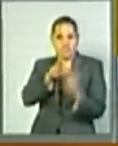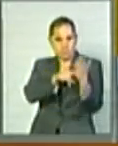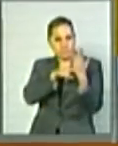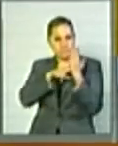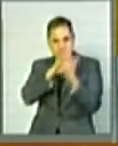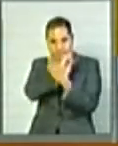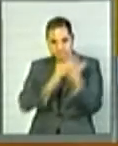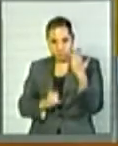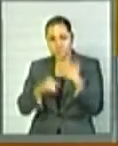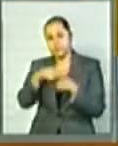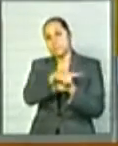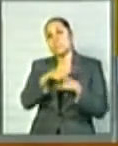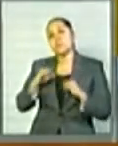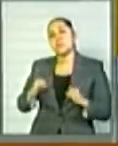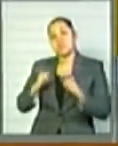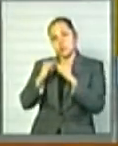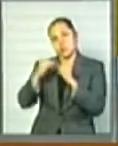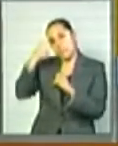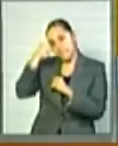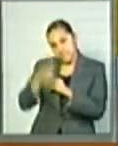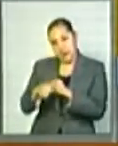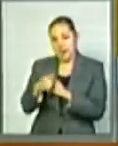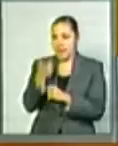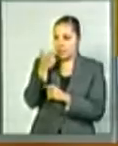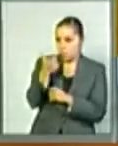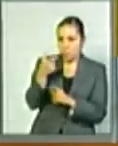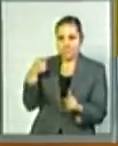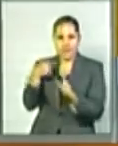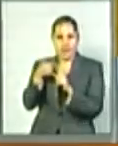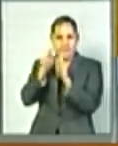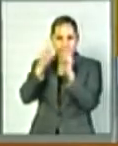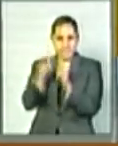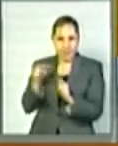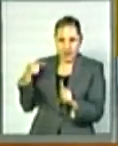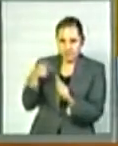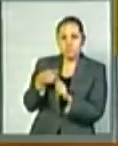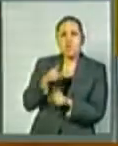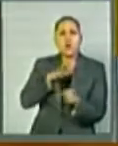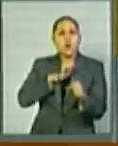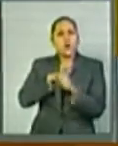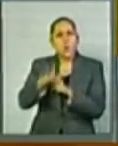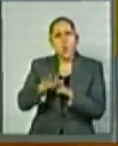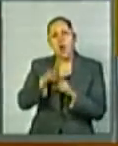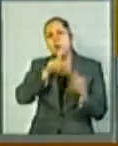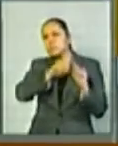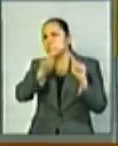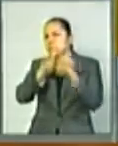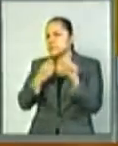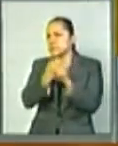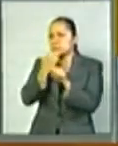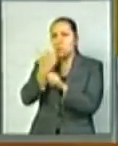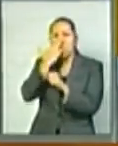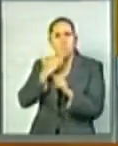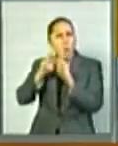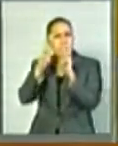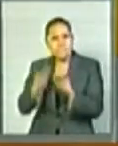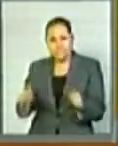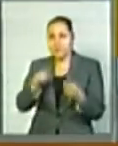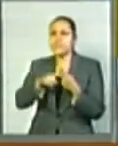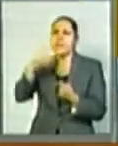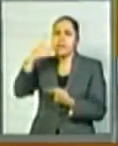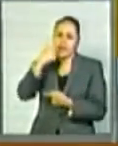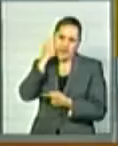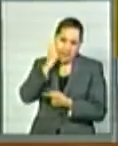elaborado por el Instituto para la Economía y la Paz, entre los estados menos pacíficos encontramos a Guerrero, Morelos,